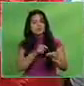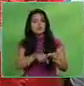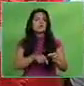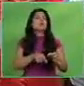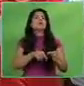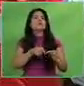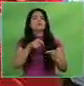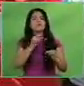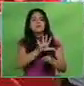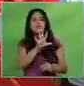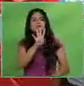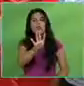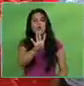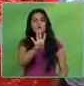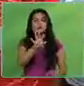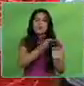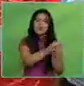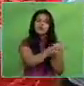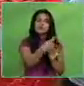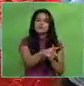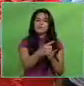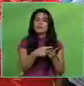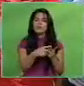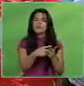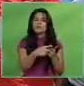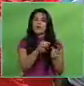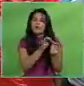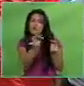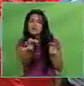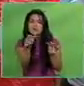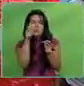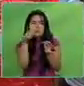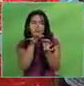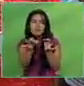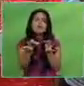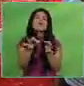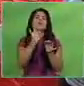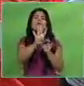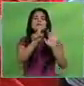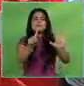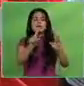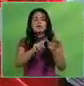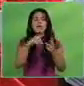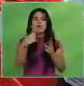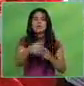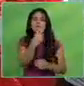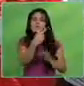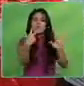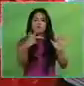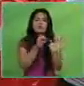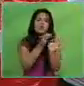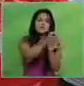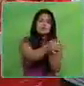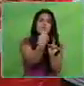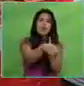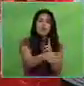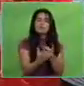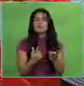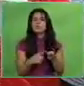Arzobispo Chacón, 54 en Campo Elías, 46 en Caracholo Parra, 28 en Cardenal